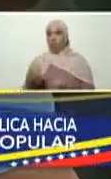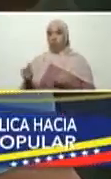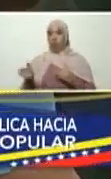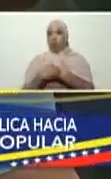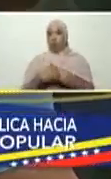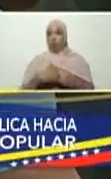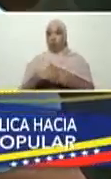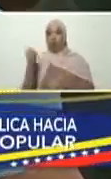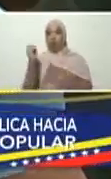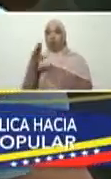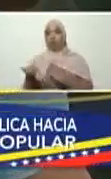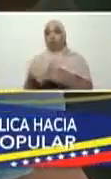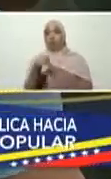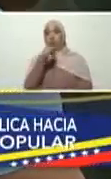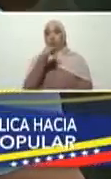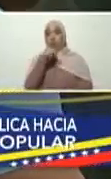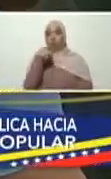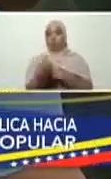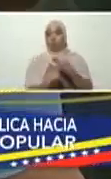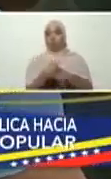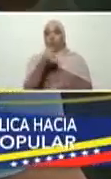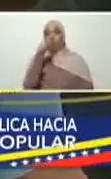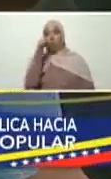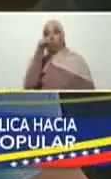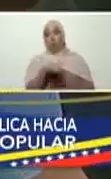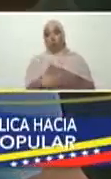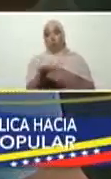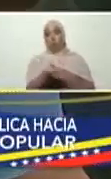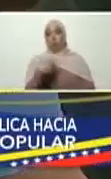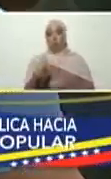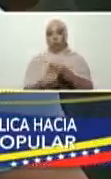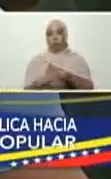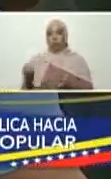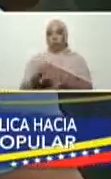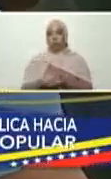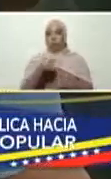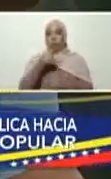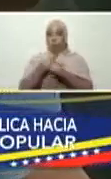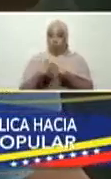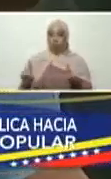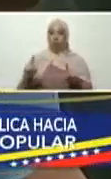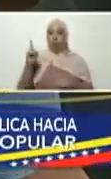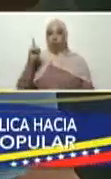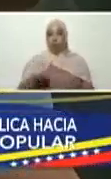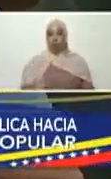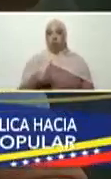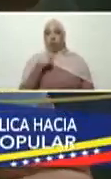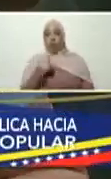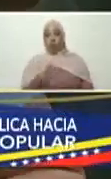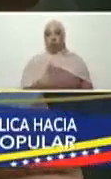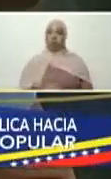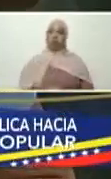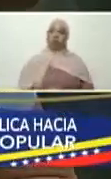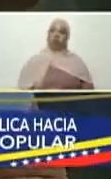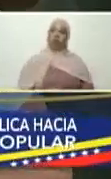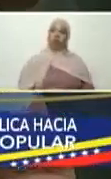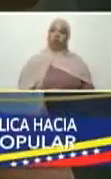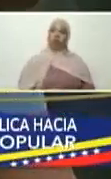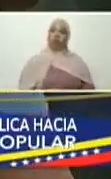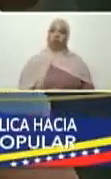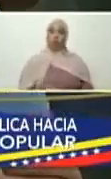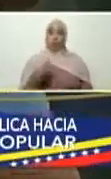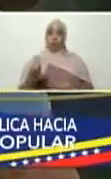de las sanciones van a doblegar la moral de este pueblo. Este pueblo no se doblegó. Pero también, como usted dice, hay que ir generando, y creo